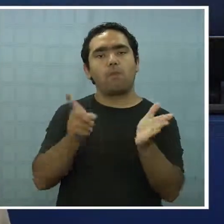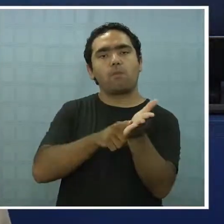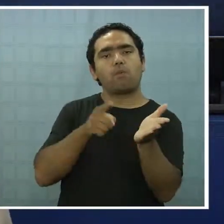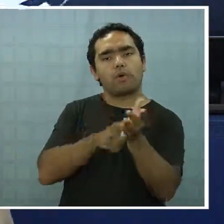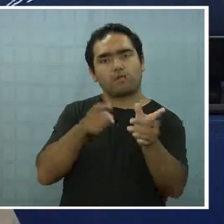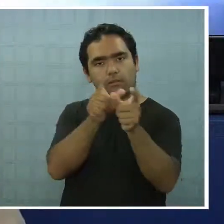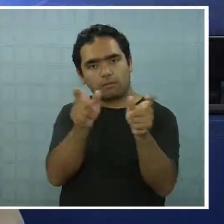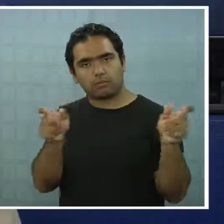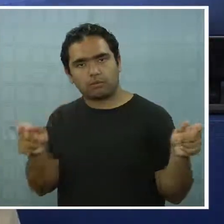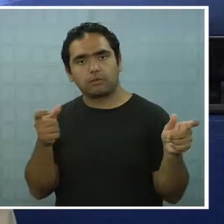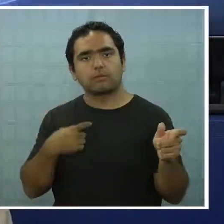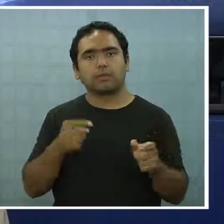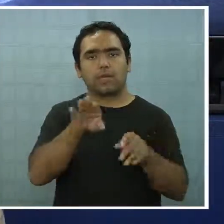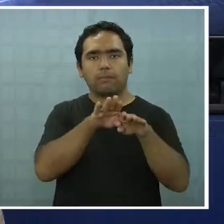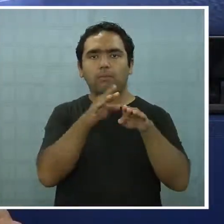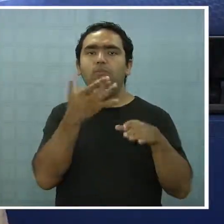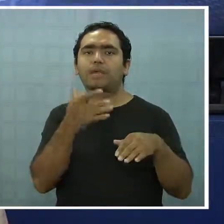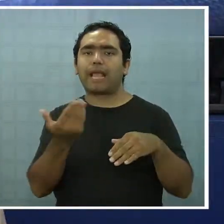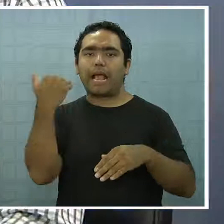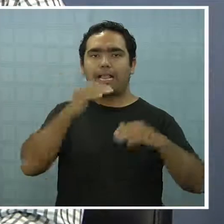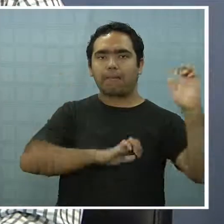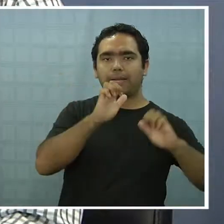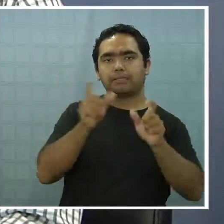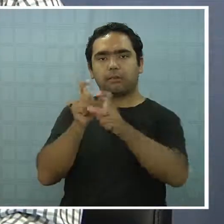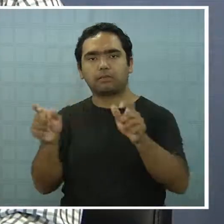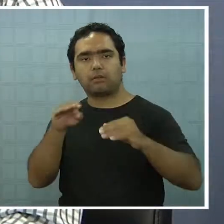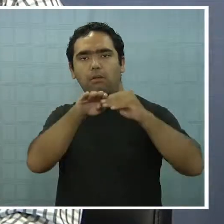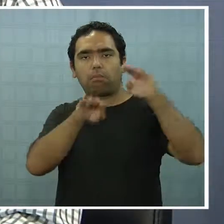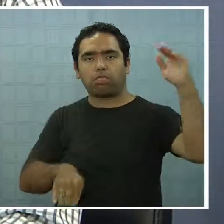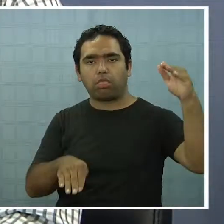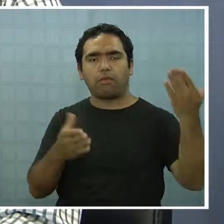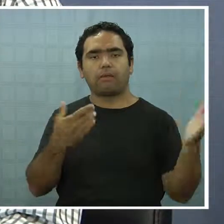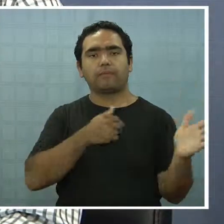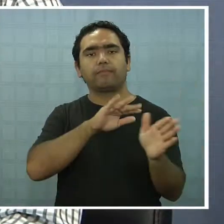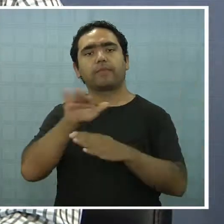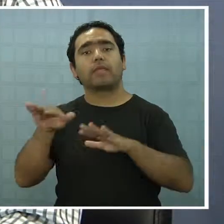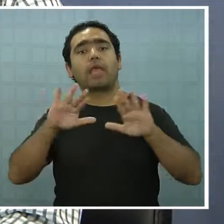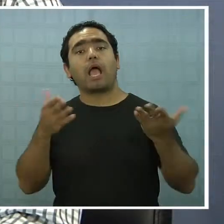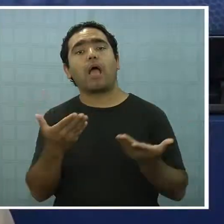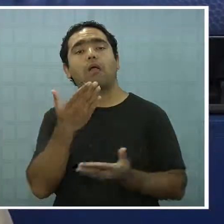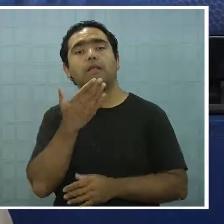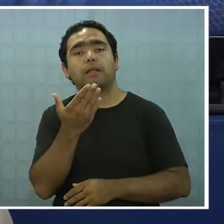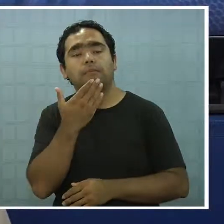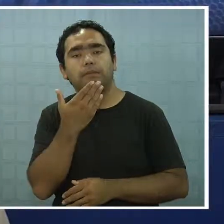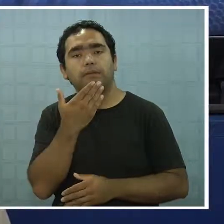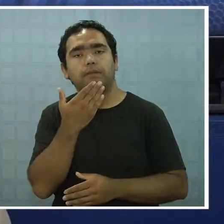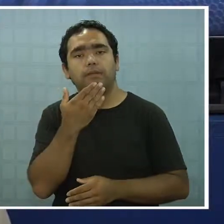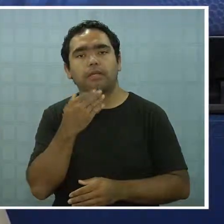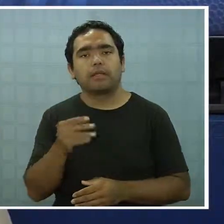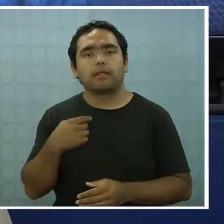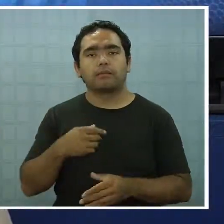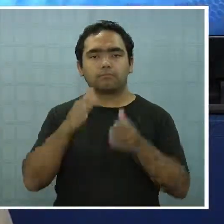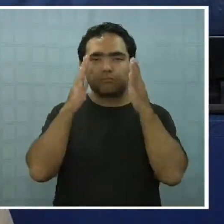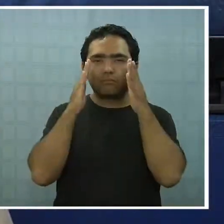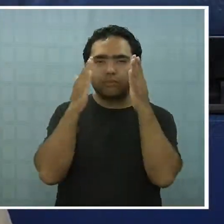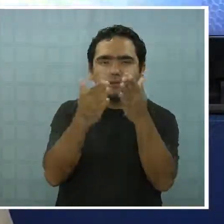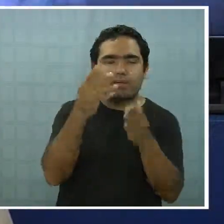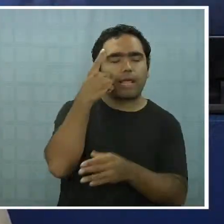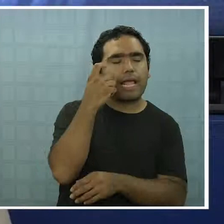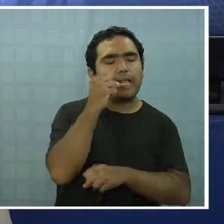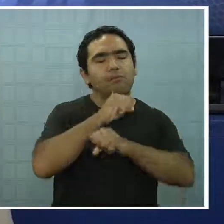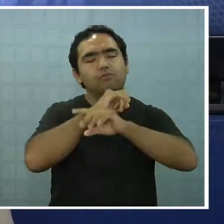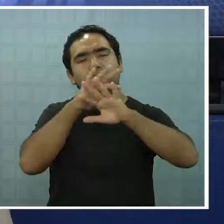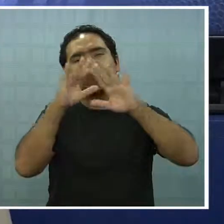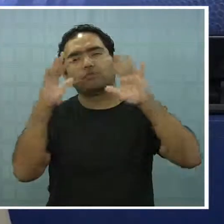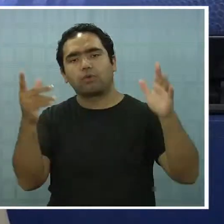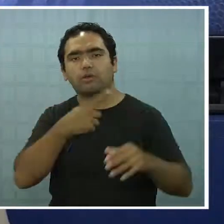digamos, equilibrarlo más, cosa que estaba muy desequilibrada en nuestra estructura tributaria. Y por supuesto, perseguir la ilusión, porque eso estamos